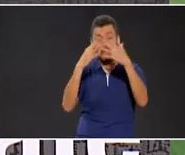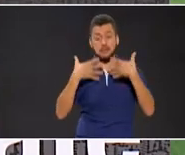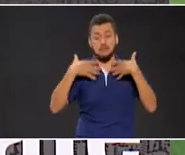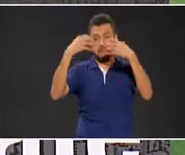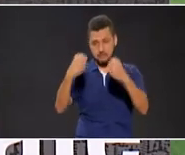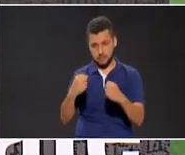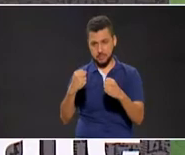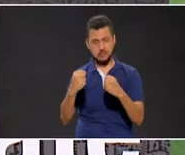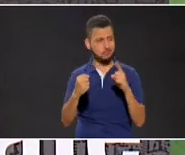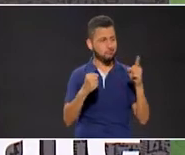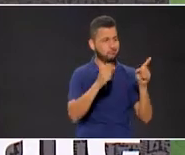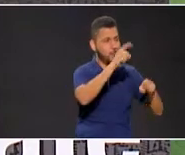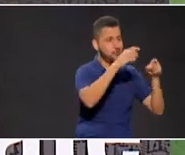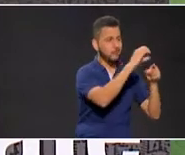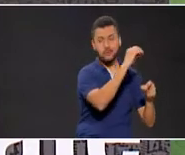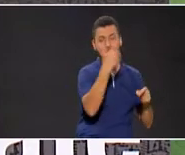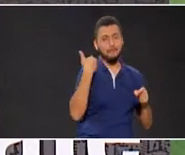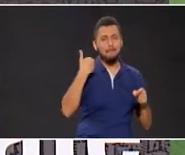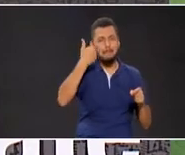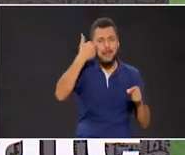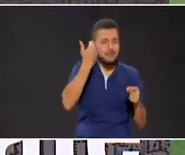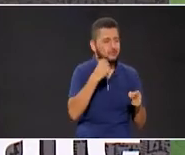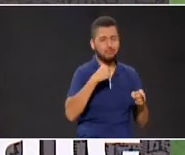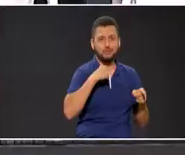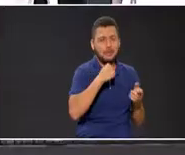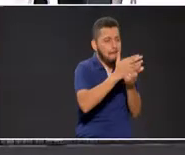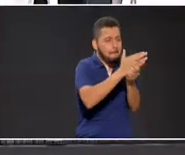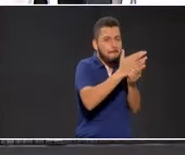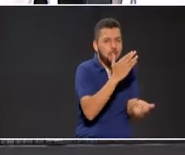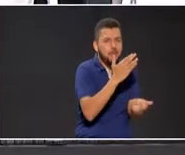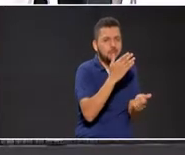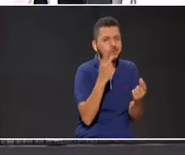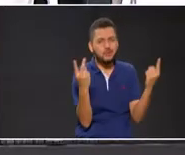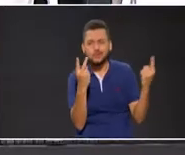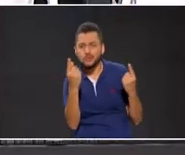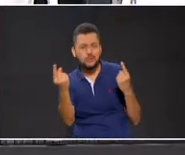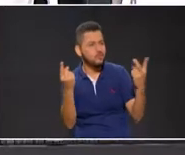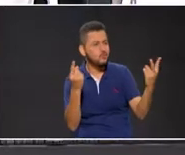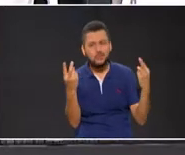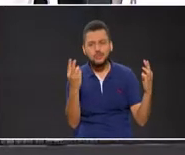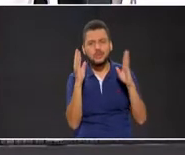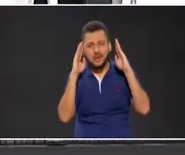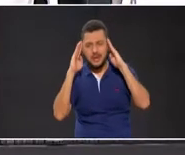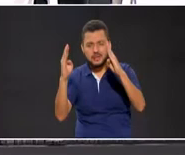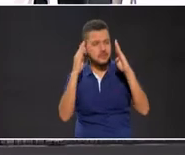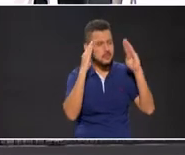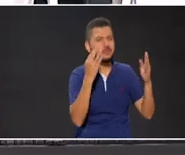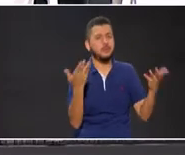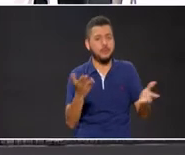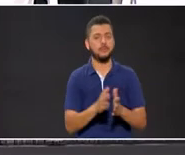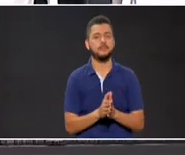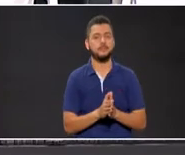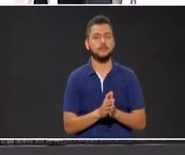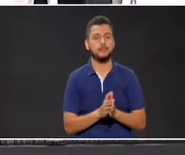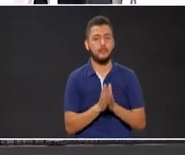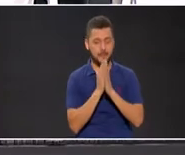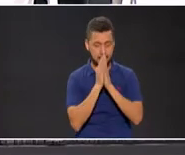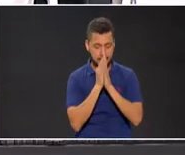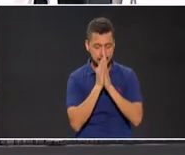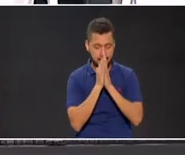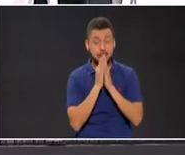esas personas y que estén involucradas en la dinámica de la ciudad vale mira tiene un sentido que todas estas políticas apunten a las personas con menores